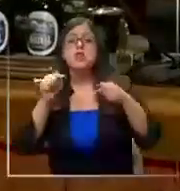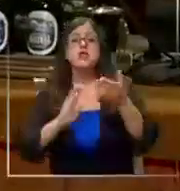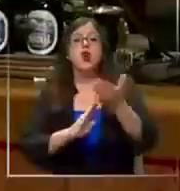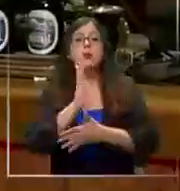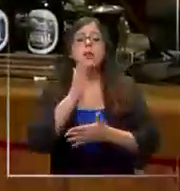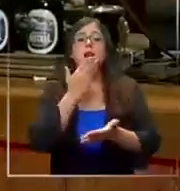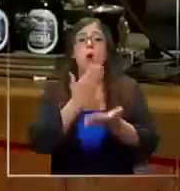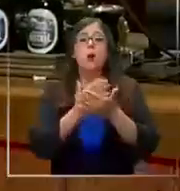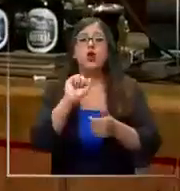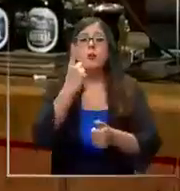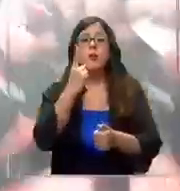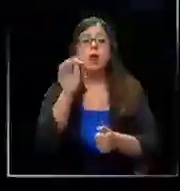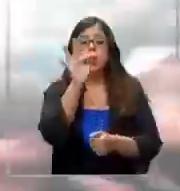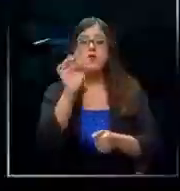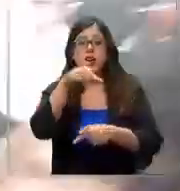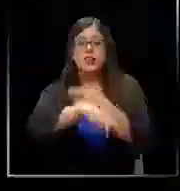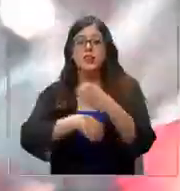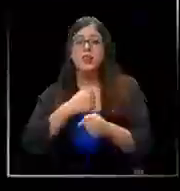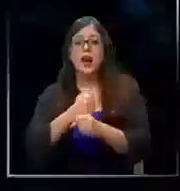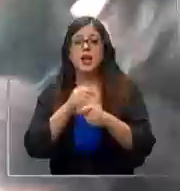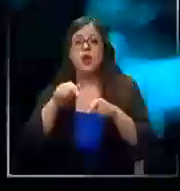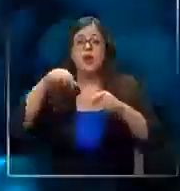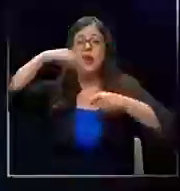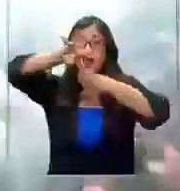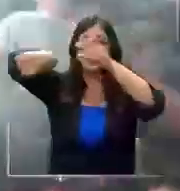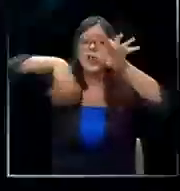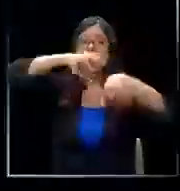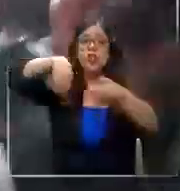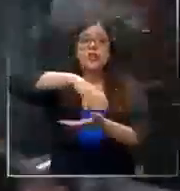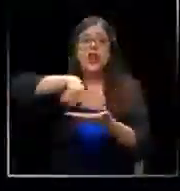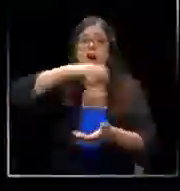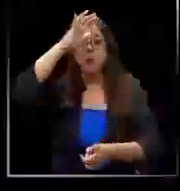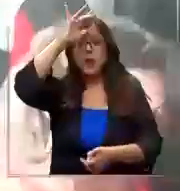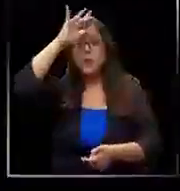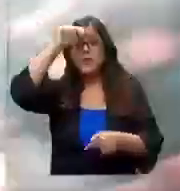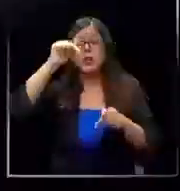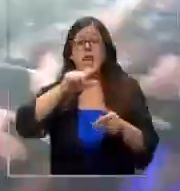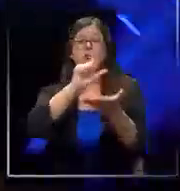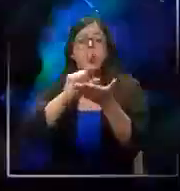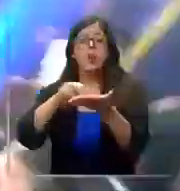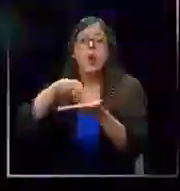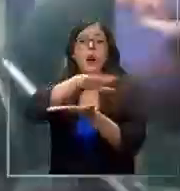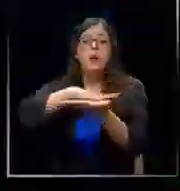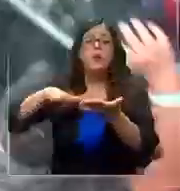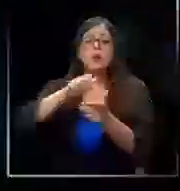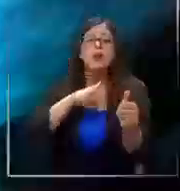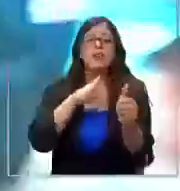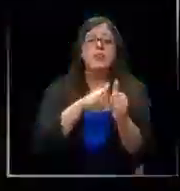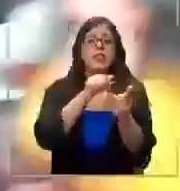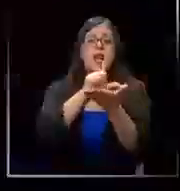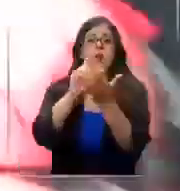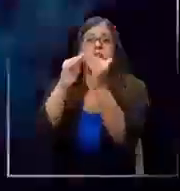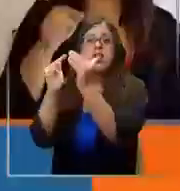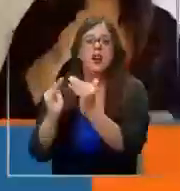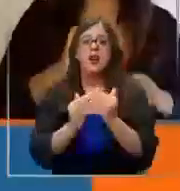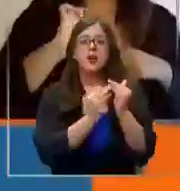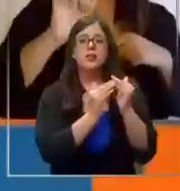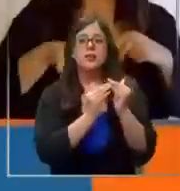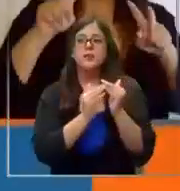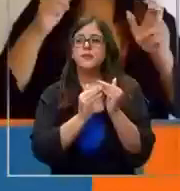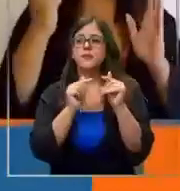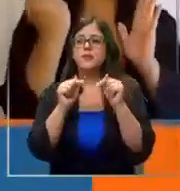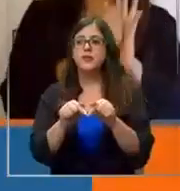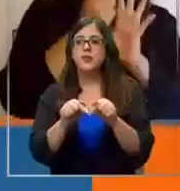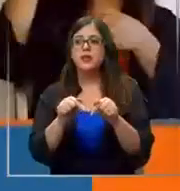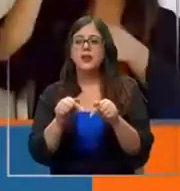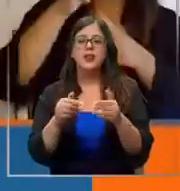contar del 1 de febrero de este año, al menos en discotecas de Puente Alto, que estén en zonas urbanas o cercanas a zonas residenciales. Fijando un